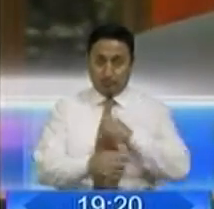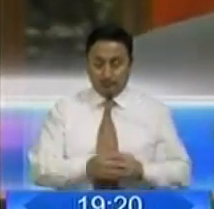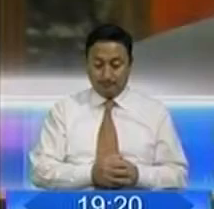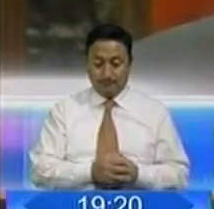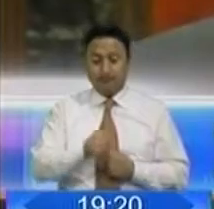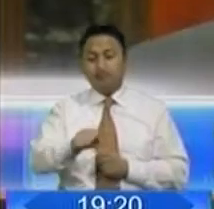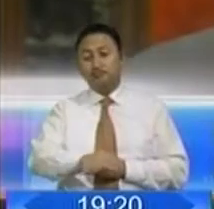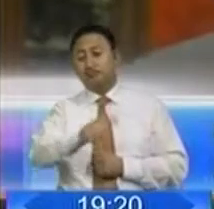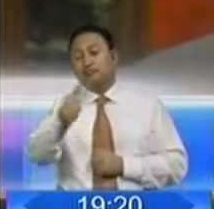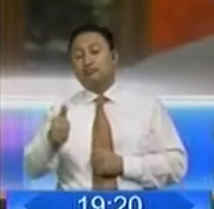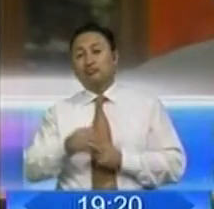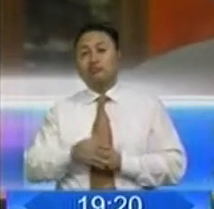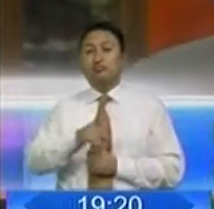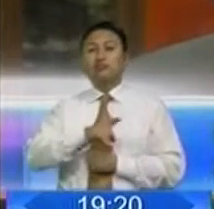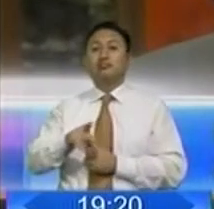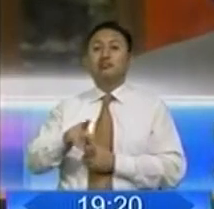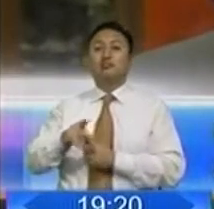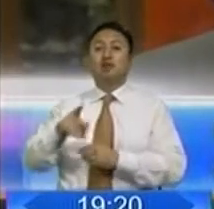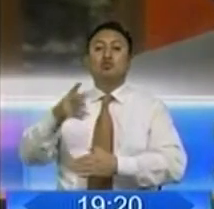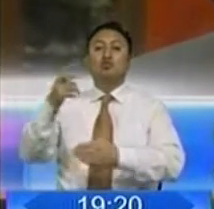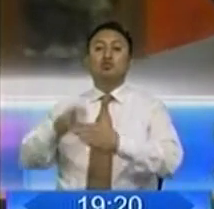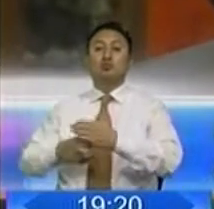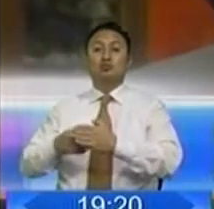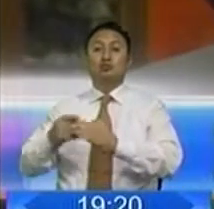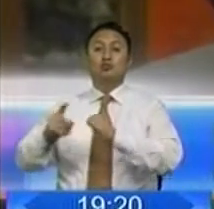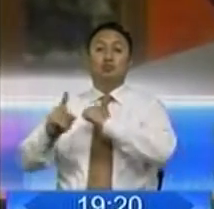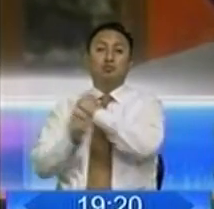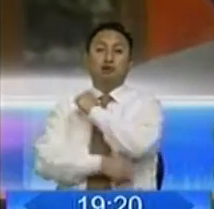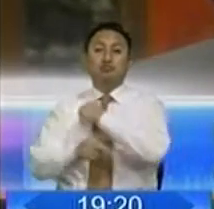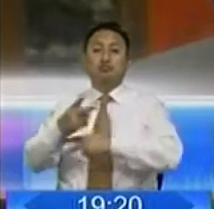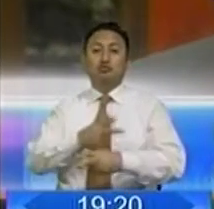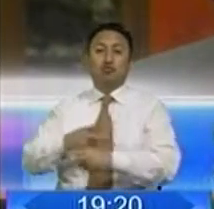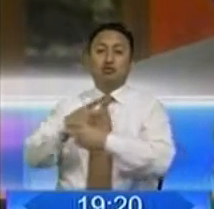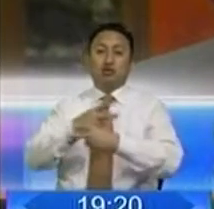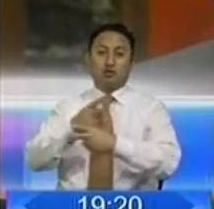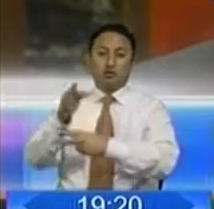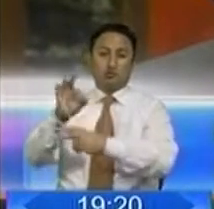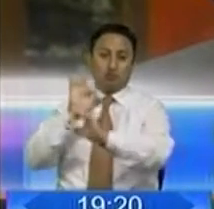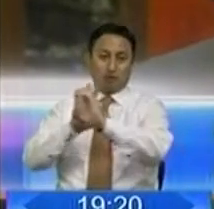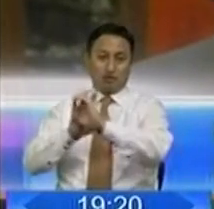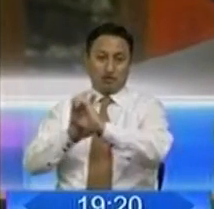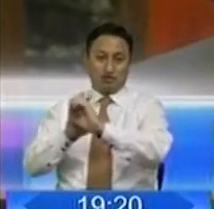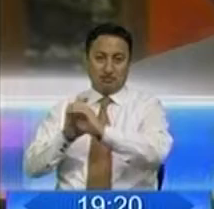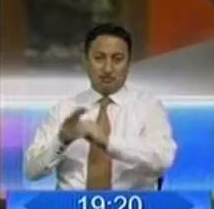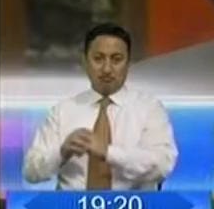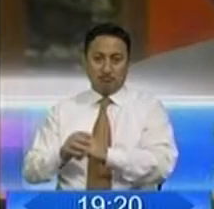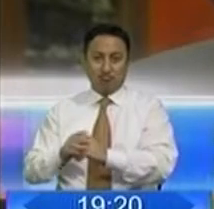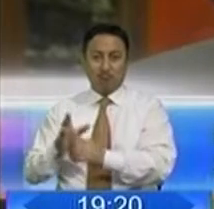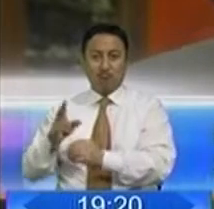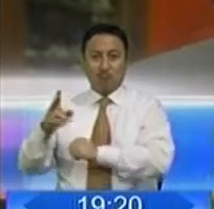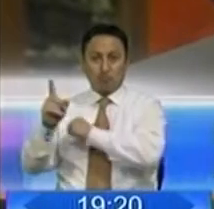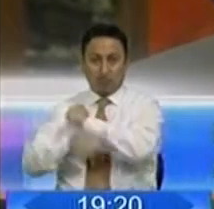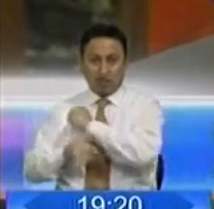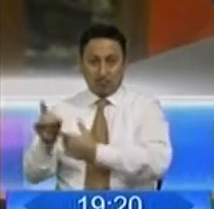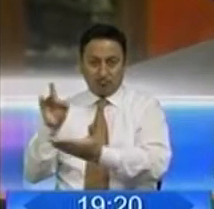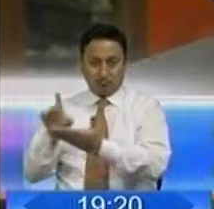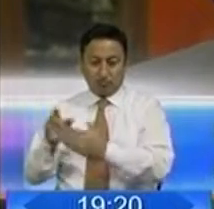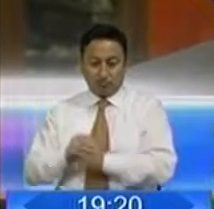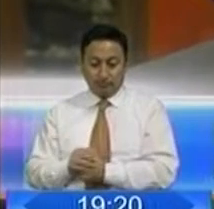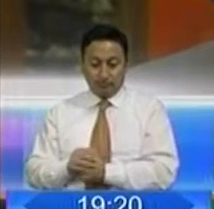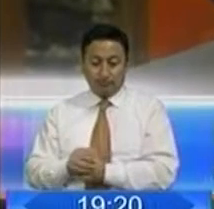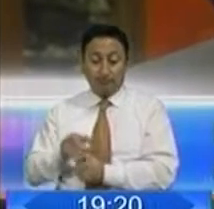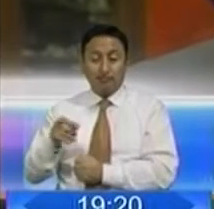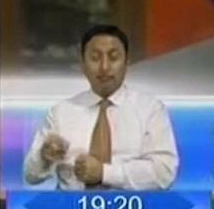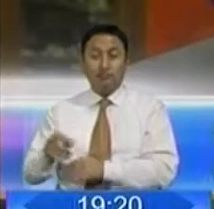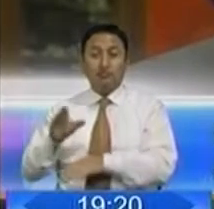también censurando y destituyendo a consejeros del Consejo de Participación Ciudadana que respondían